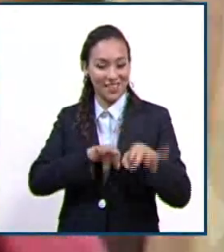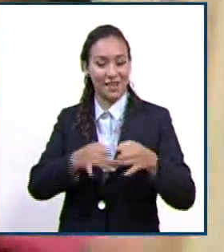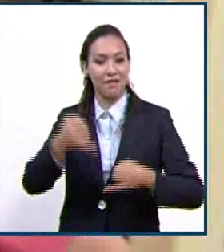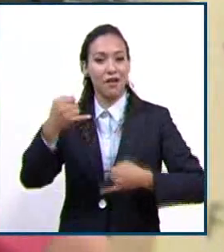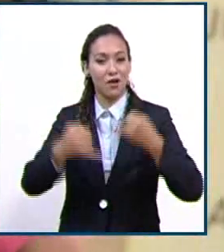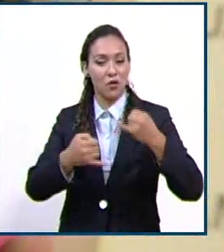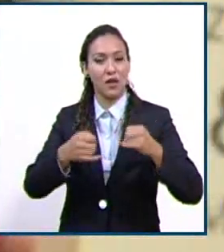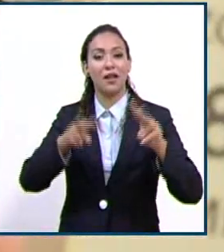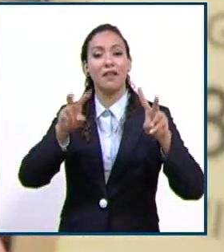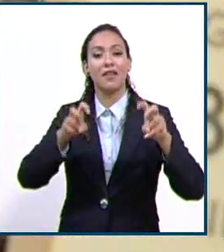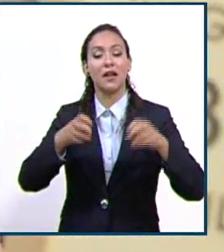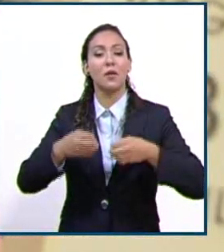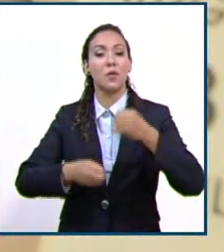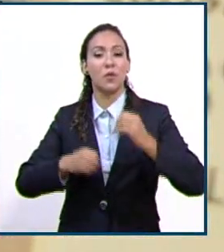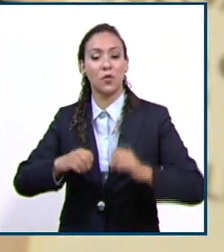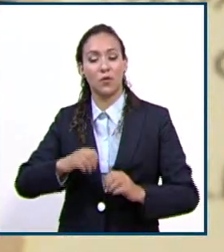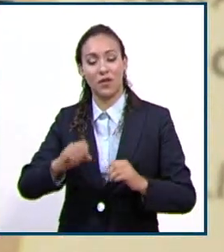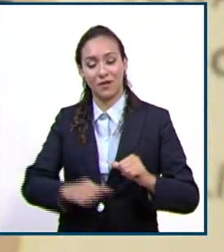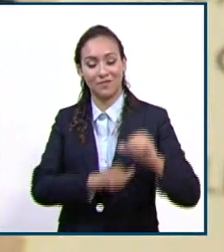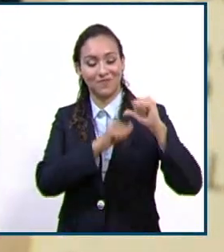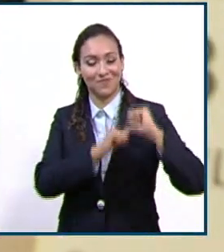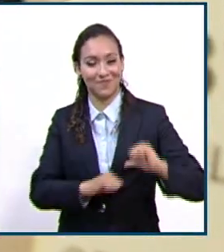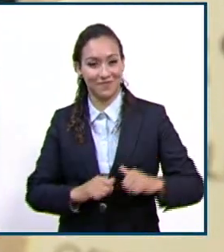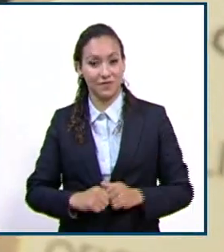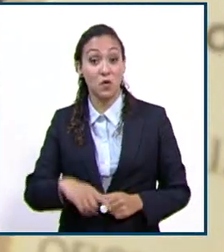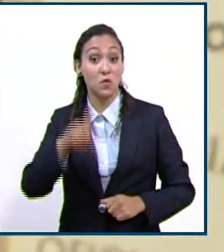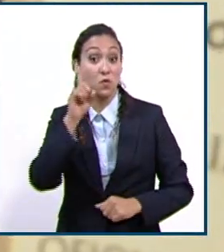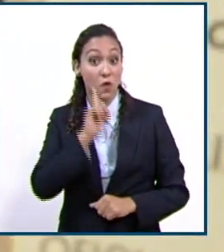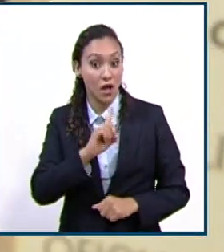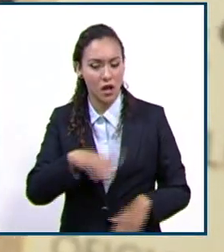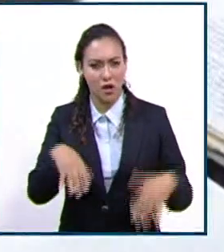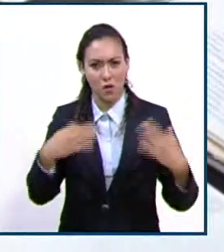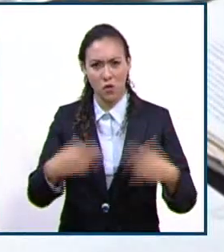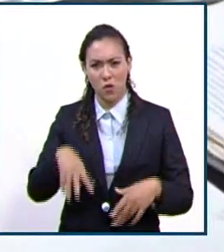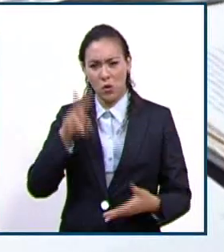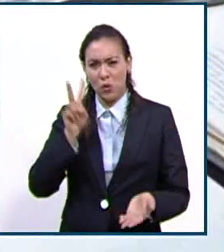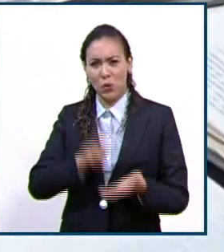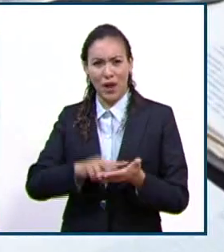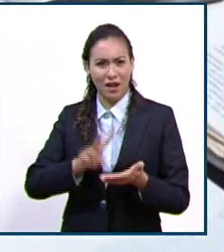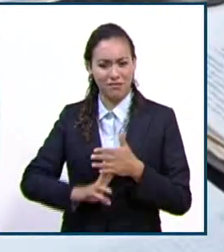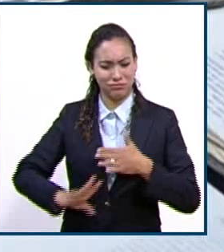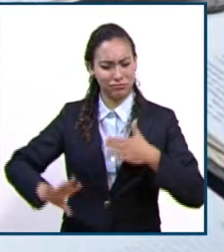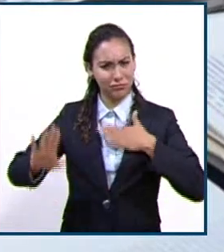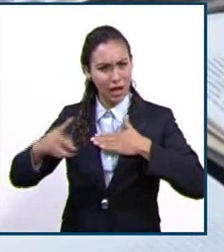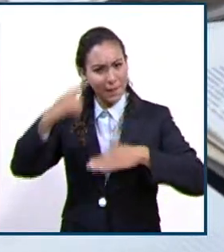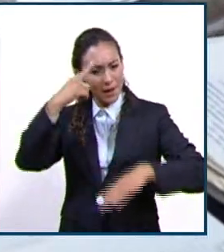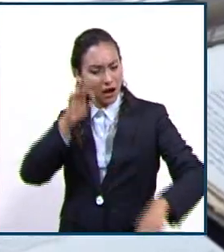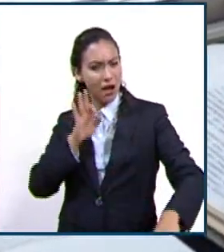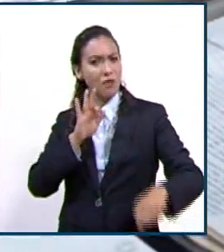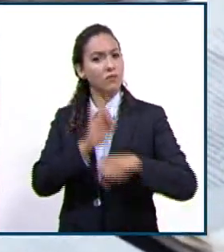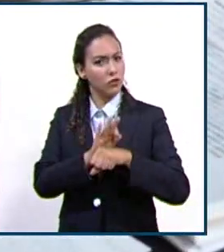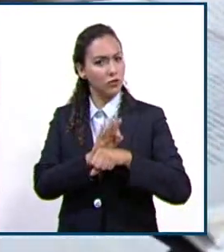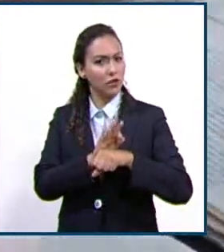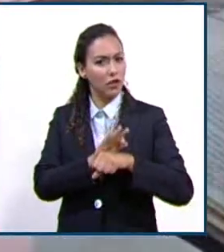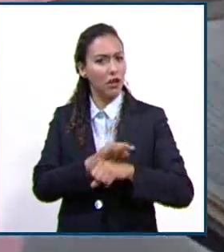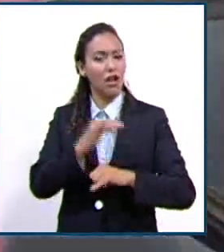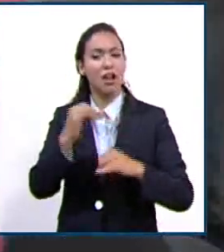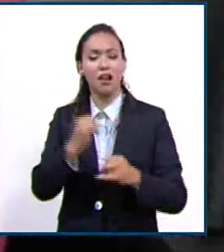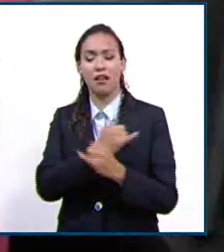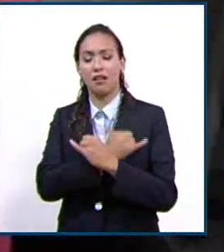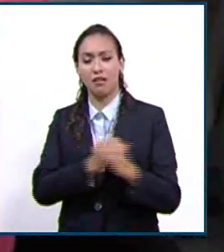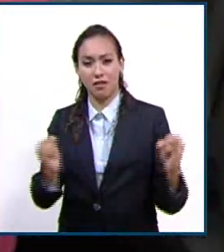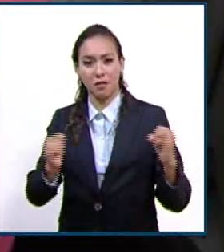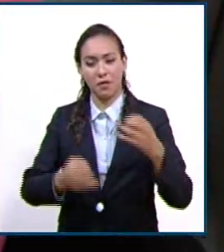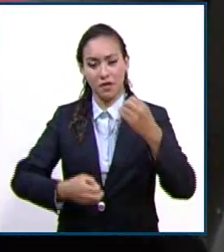Poder Judicial de la Federación. Mujeres que ratifican su compromiso con la defensa de la independencia y autonomía